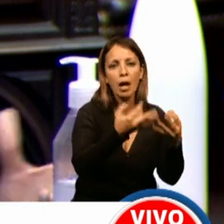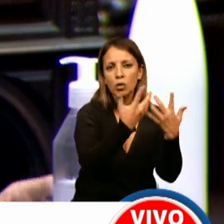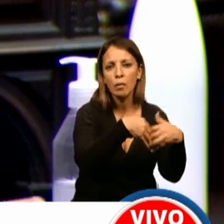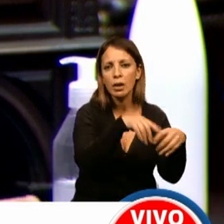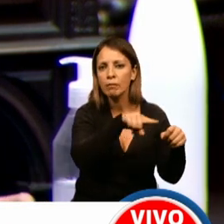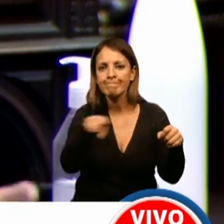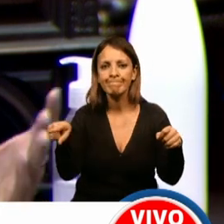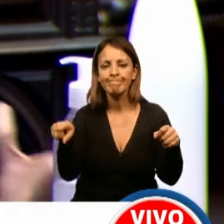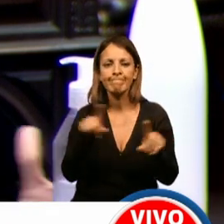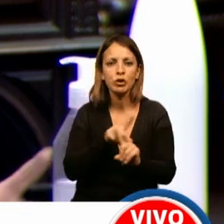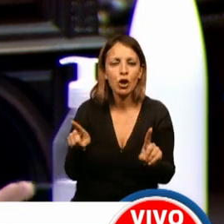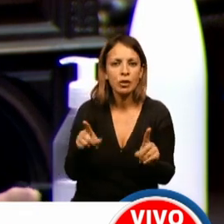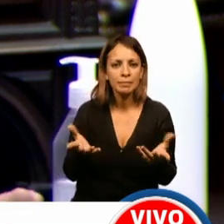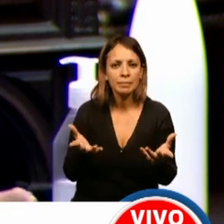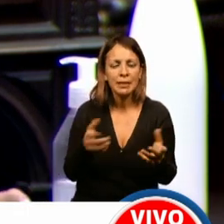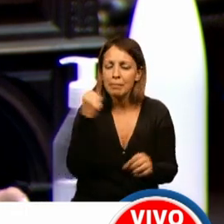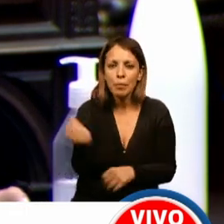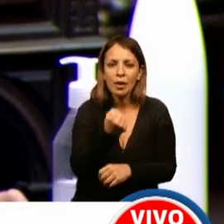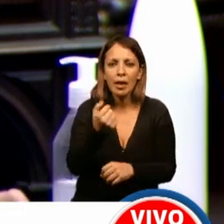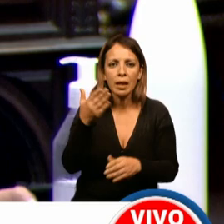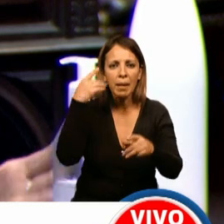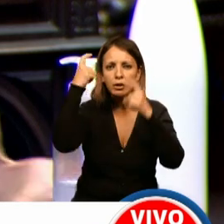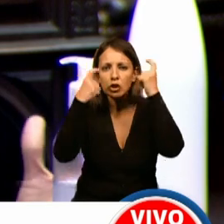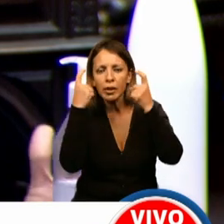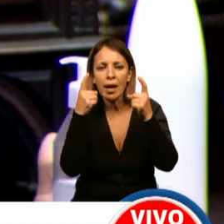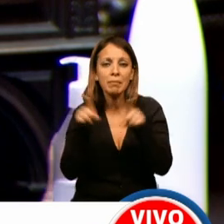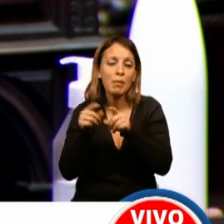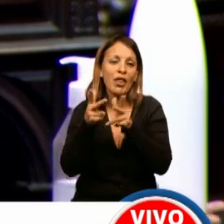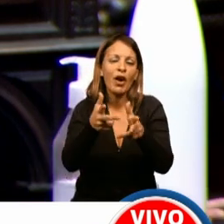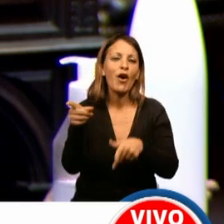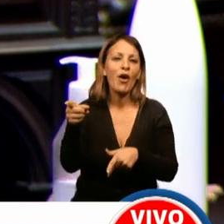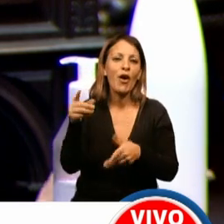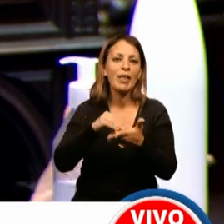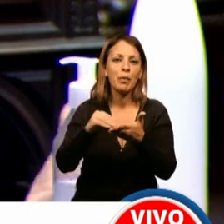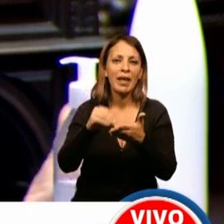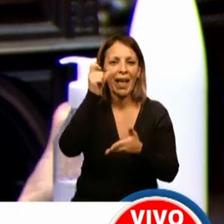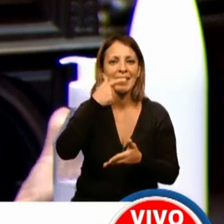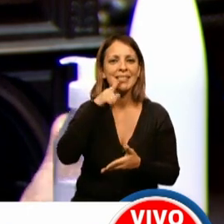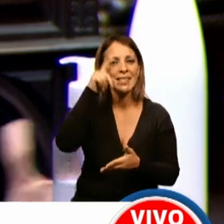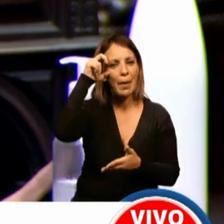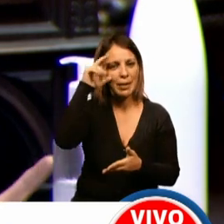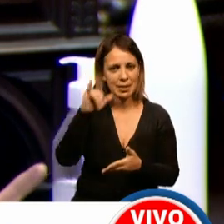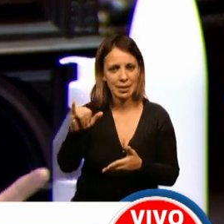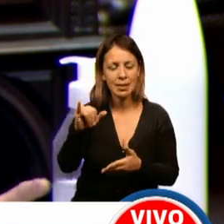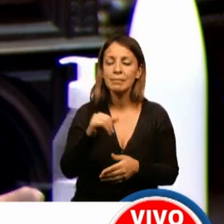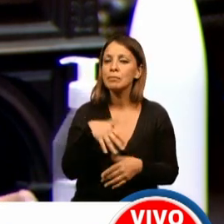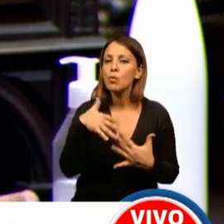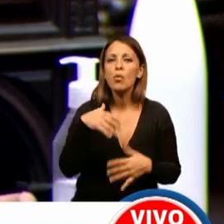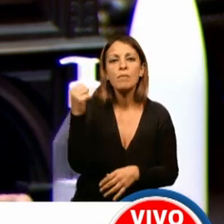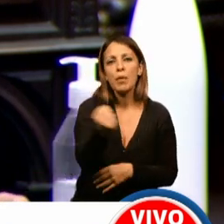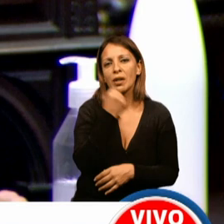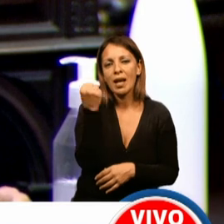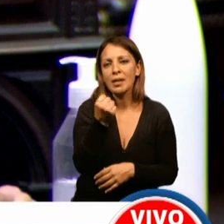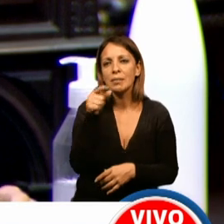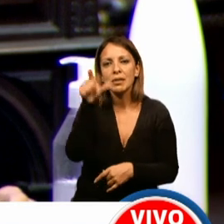clave clave para poder soñar como decía la diputada este vez es importantísimo para que puedan